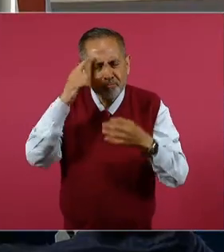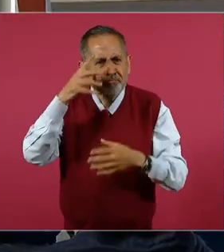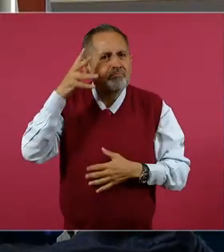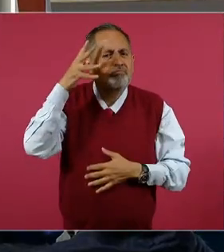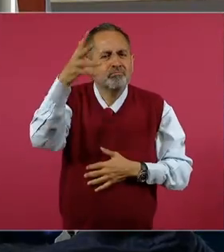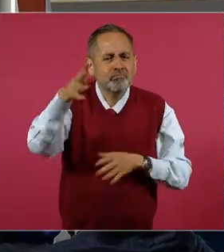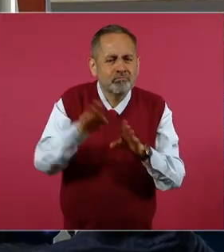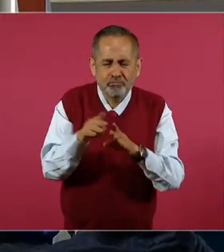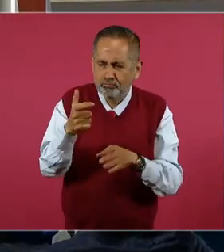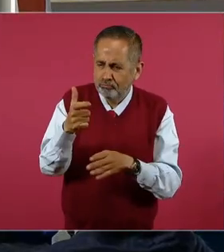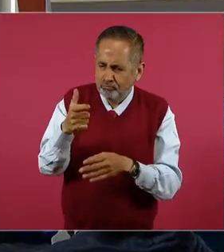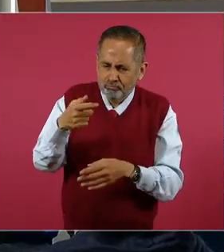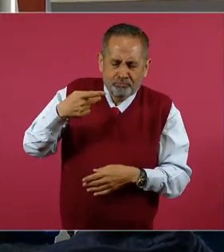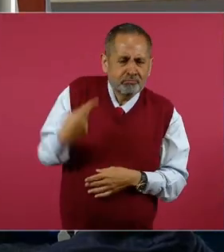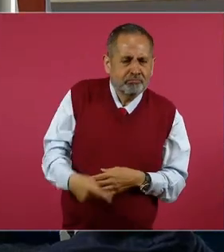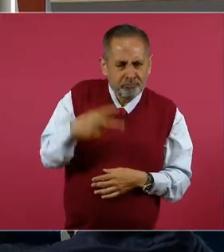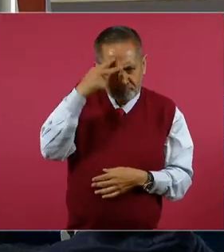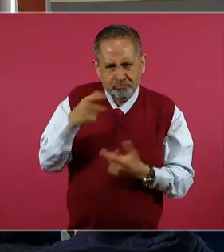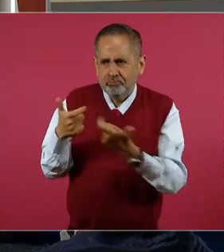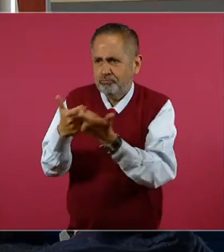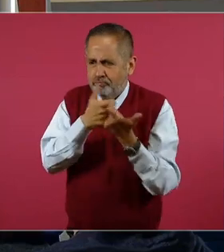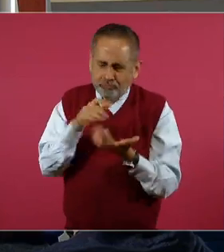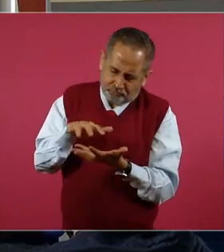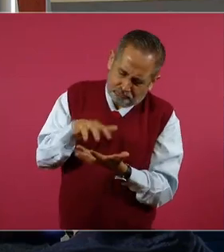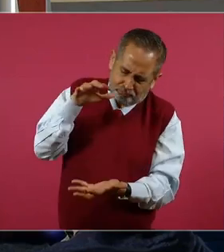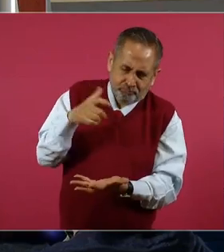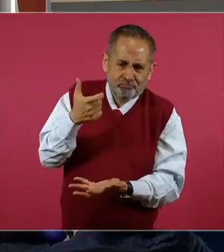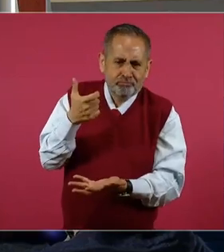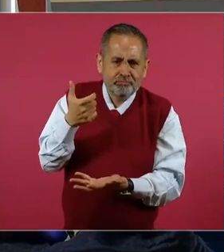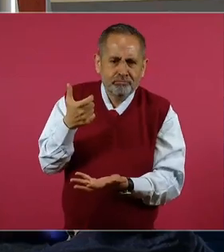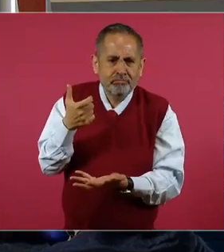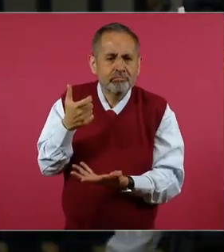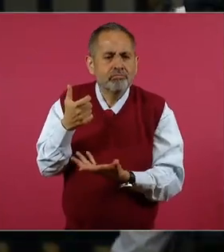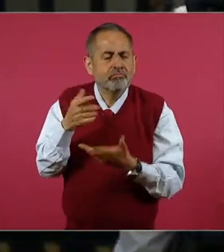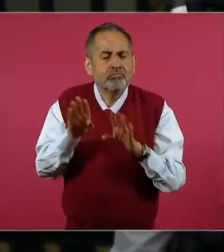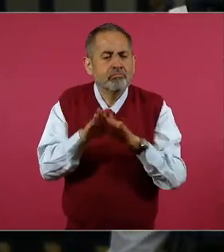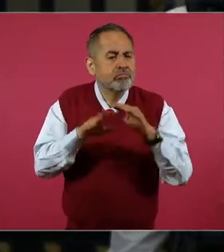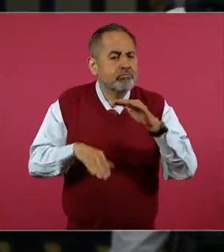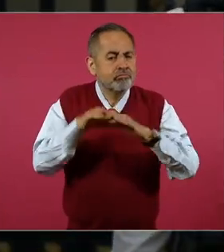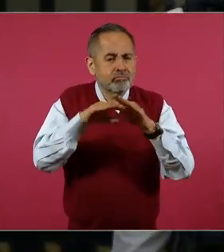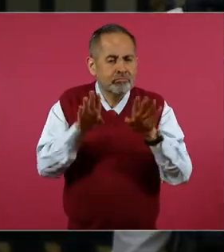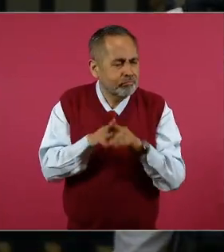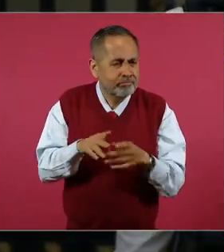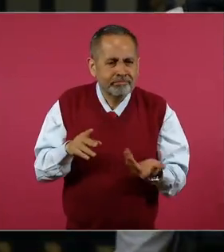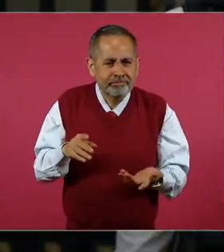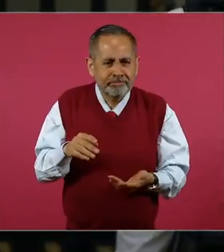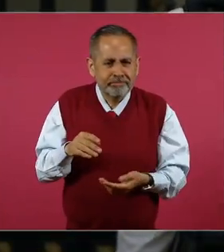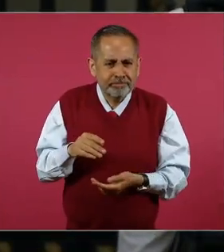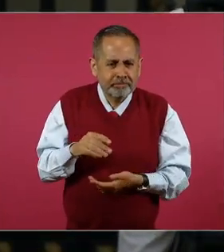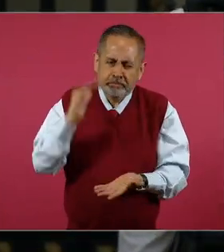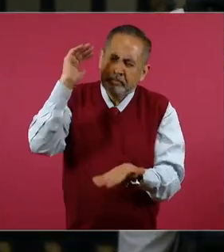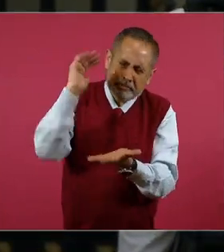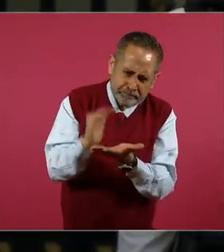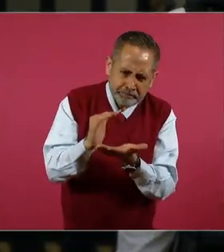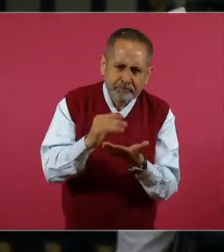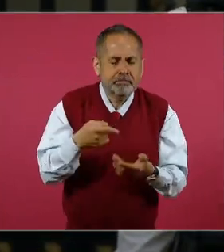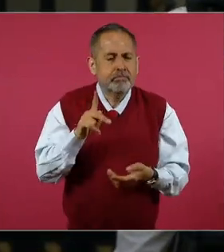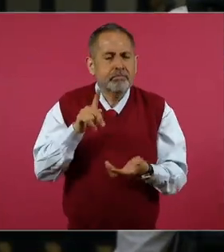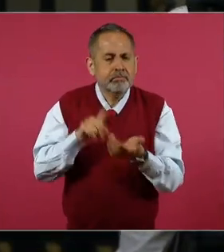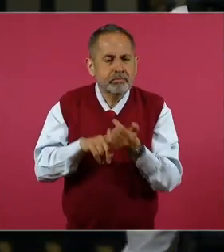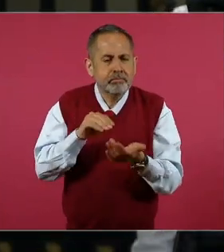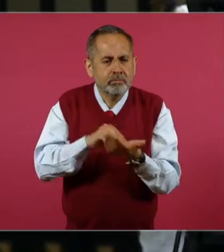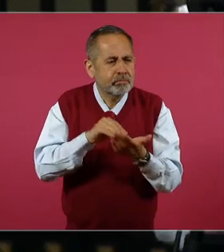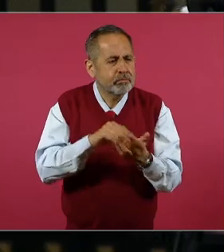entendiendo que es dinero de los mexicanos y las mexicanas, cuando aparecen al tope de la lista, a pesar de que es mucho menos dinero,